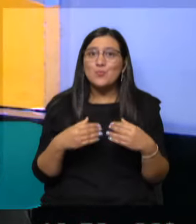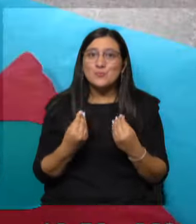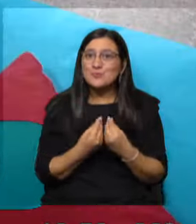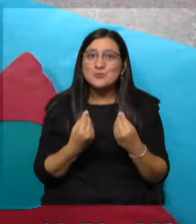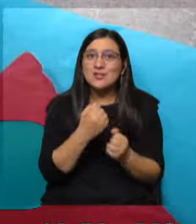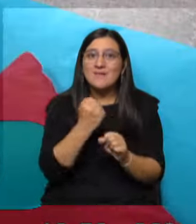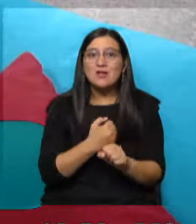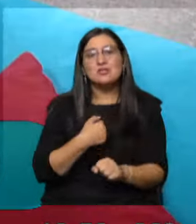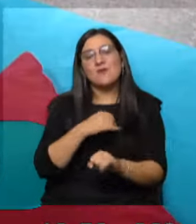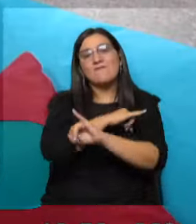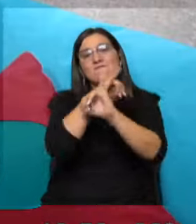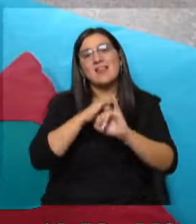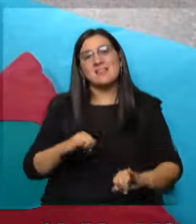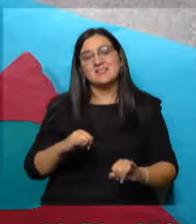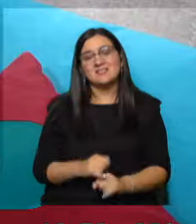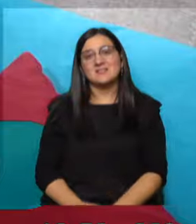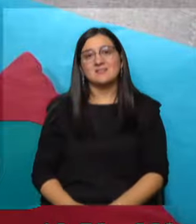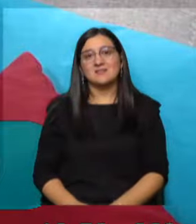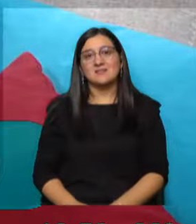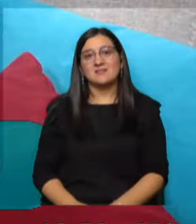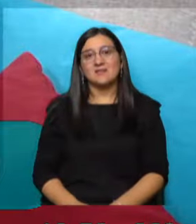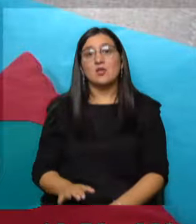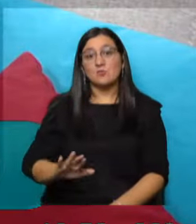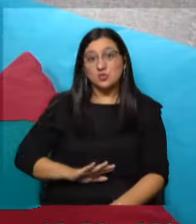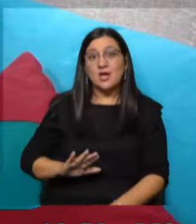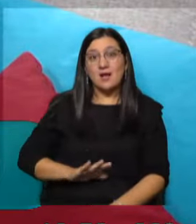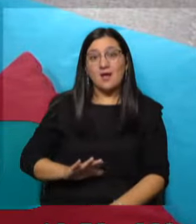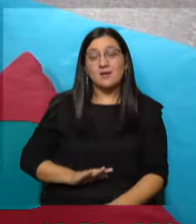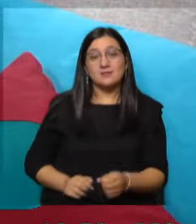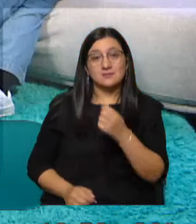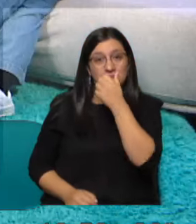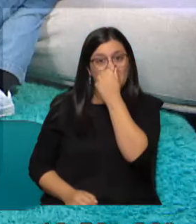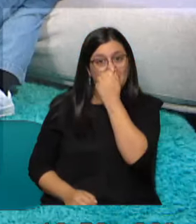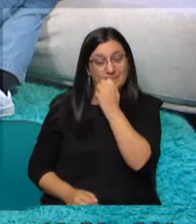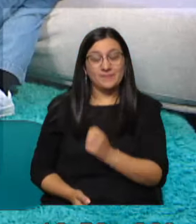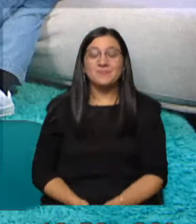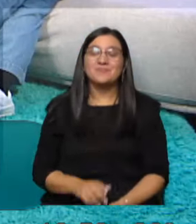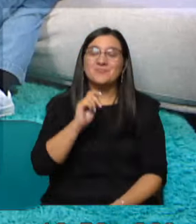Pero yo feliz de lo que está pasando y nada, con muchas ganas de estar ahí ya.